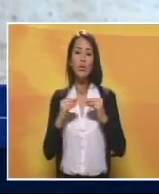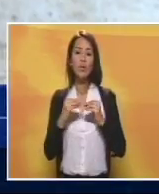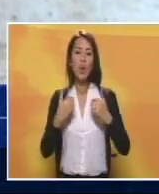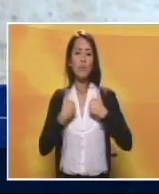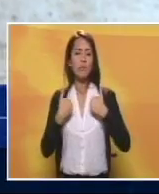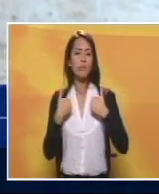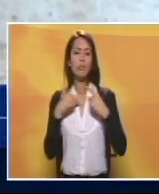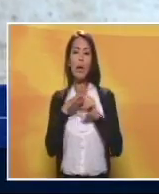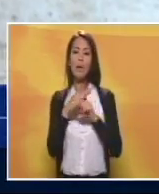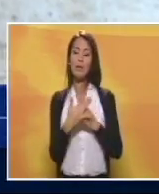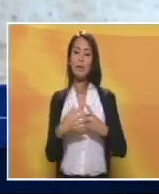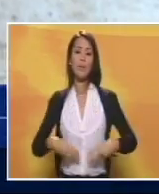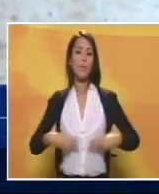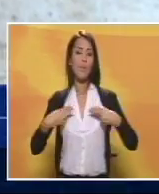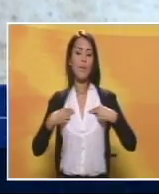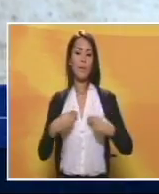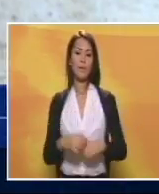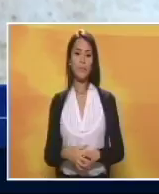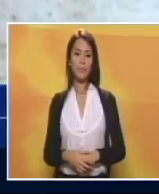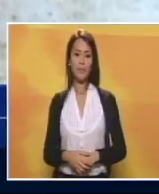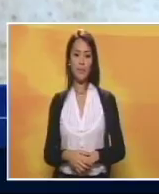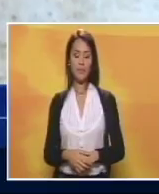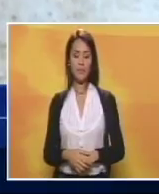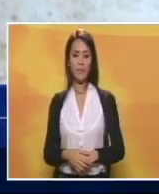y humanitarias que la afectan.